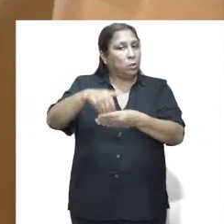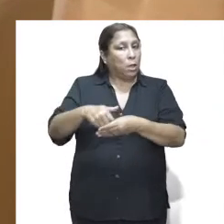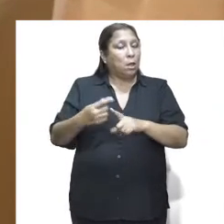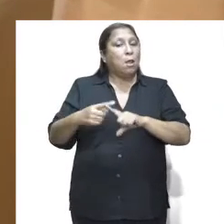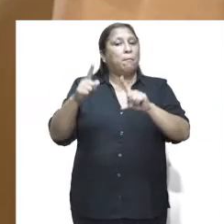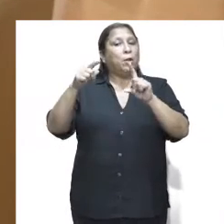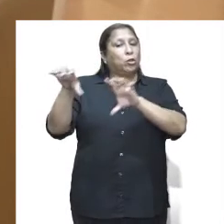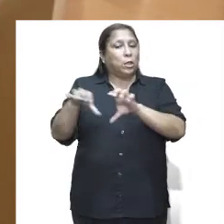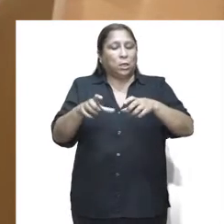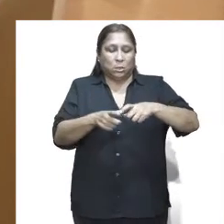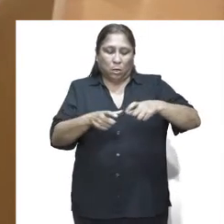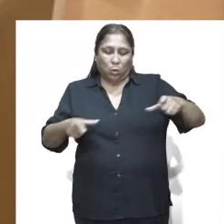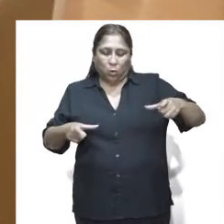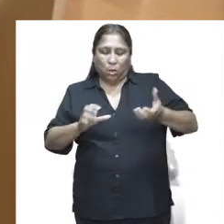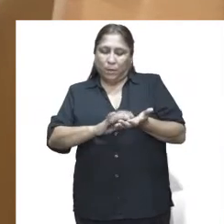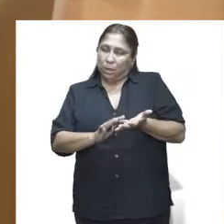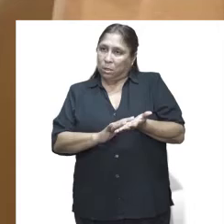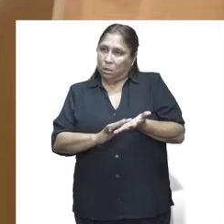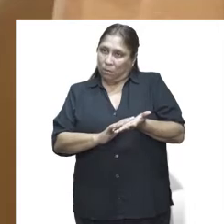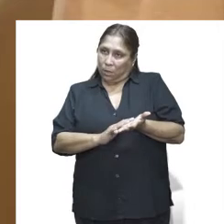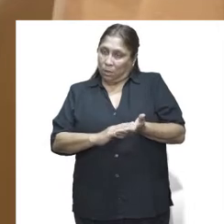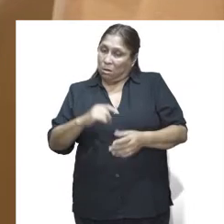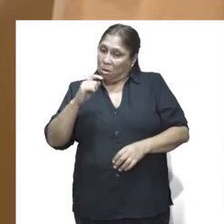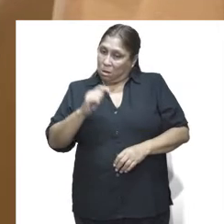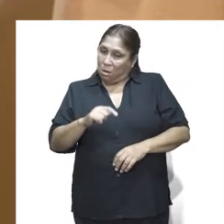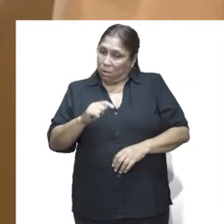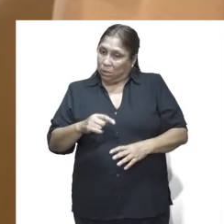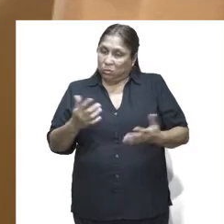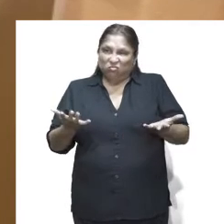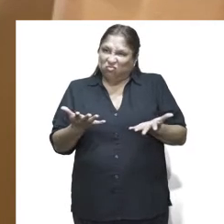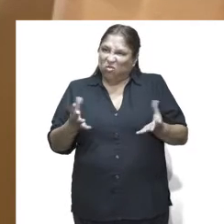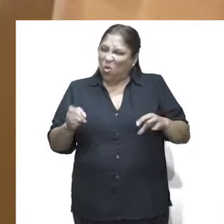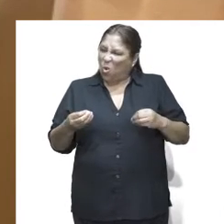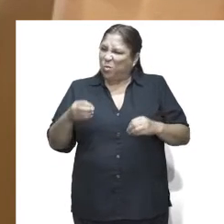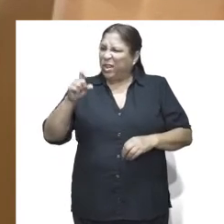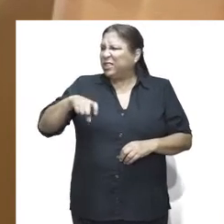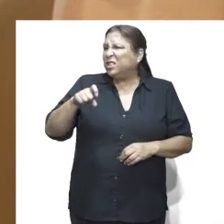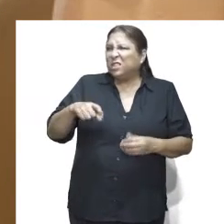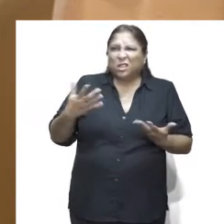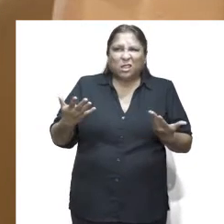hacerlo con la plantilla braille. Esto tiene que haber uno